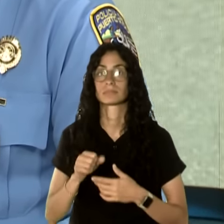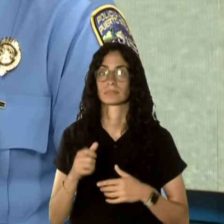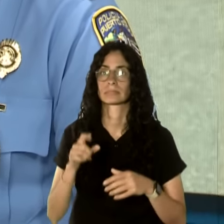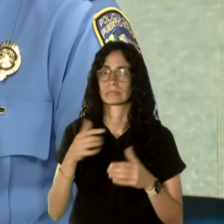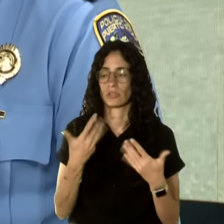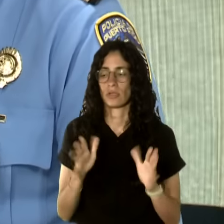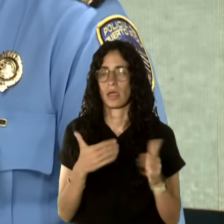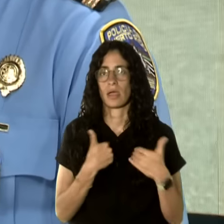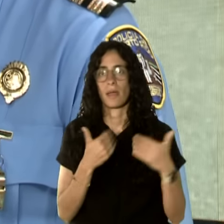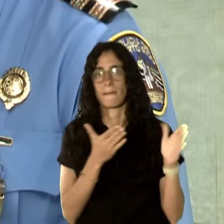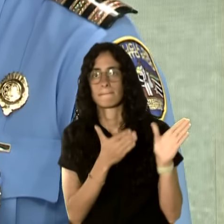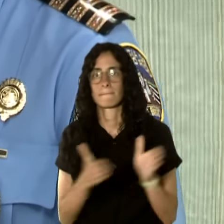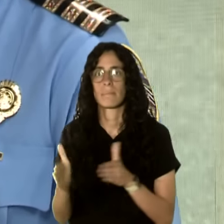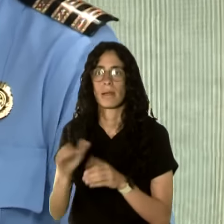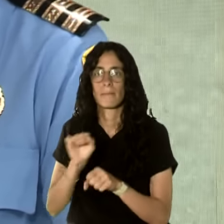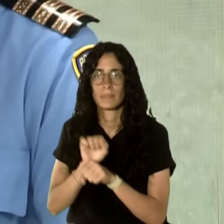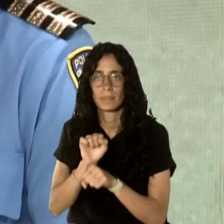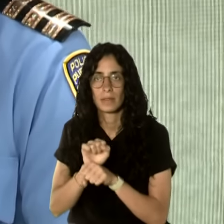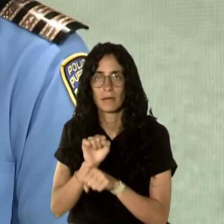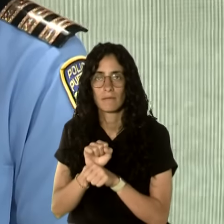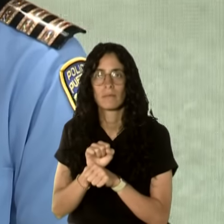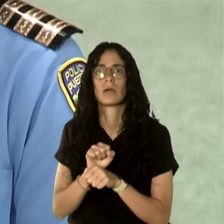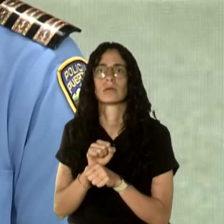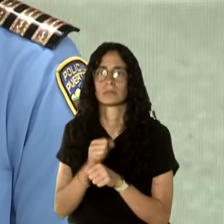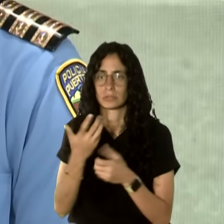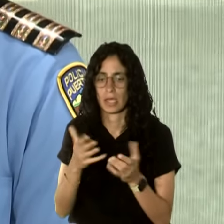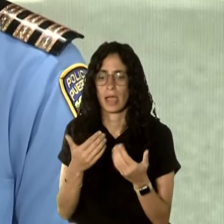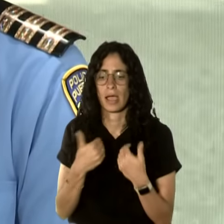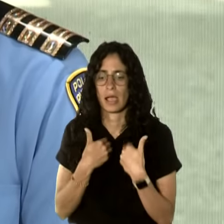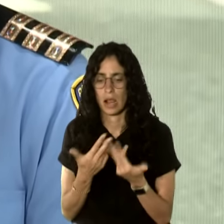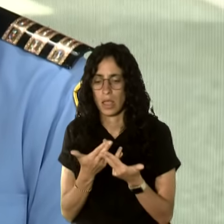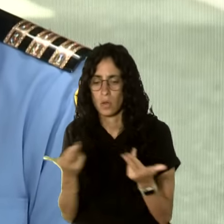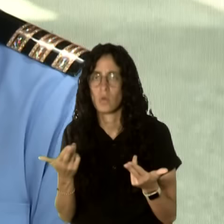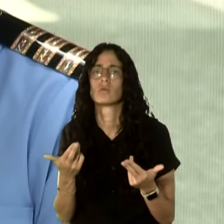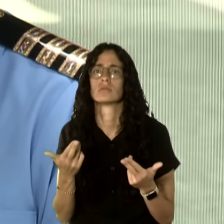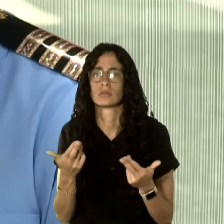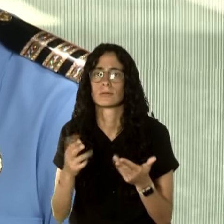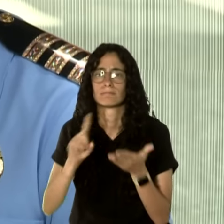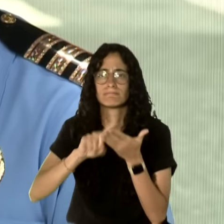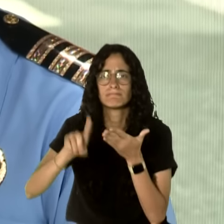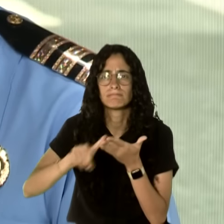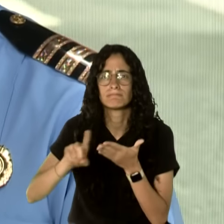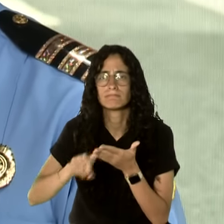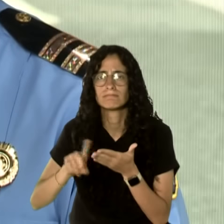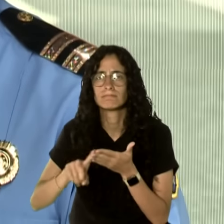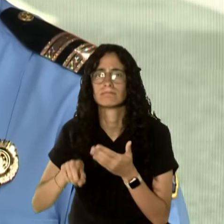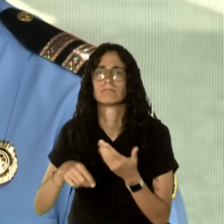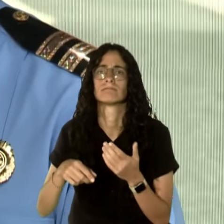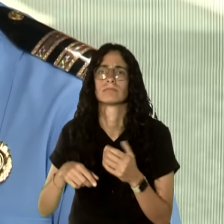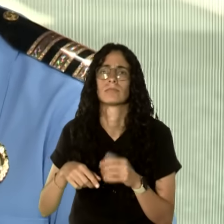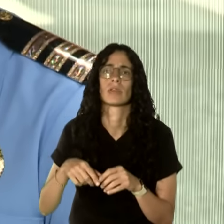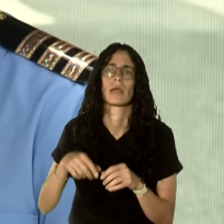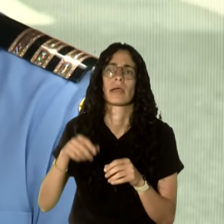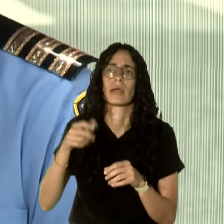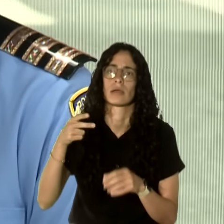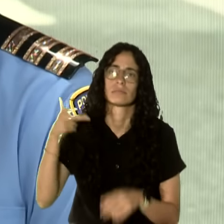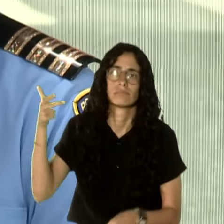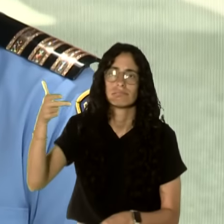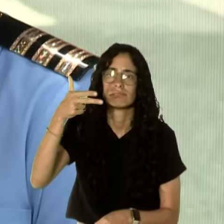trabajo el comisionado Antonio López figuero activó todos los recursos tanto los de la grama investigativa como la unidad fura y la unidad